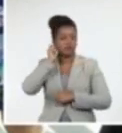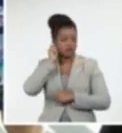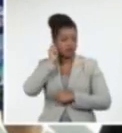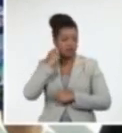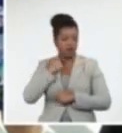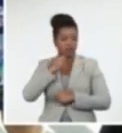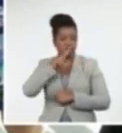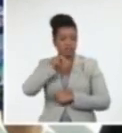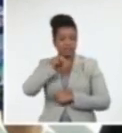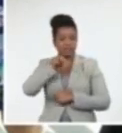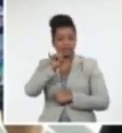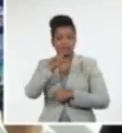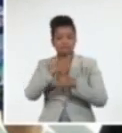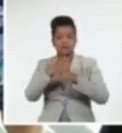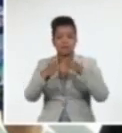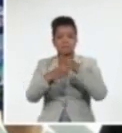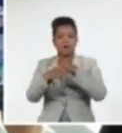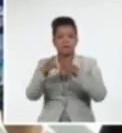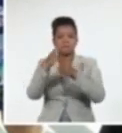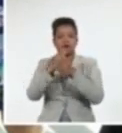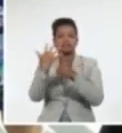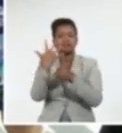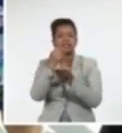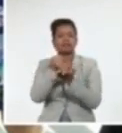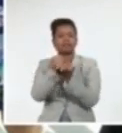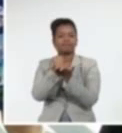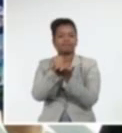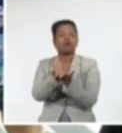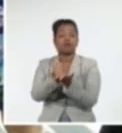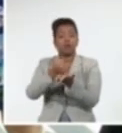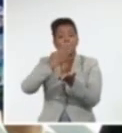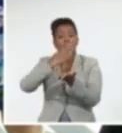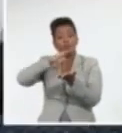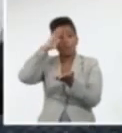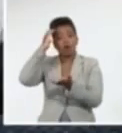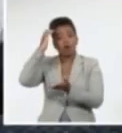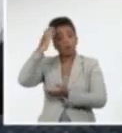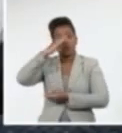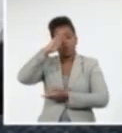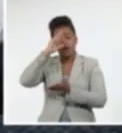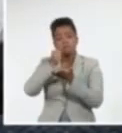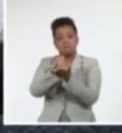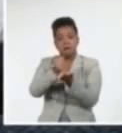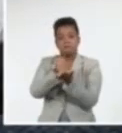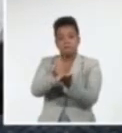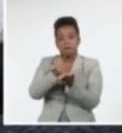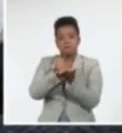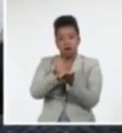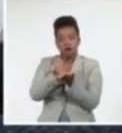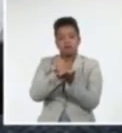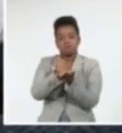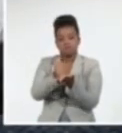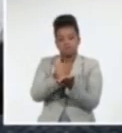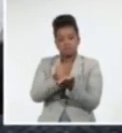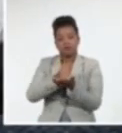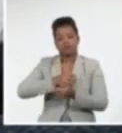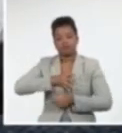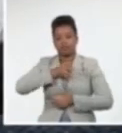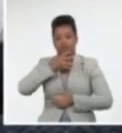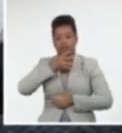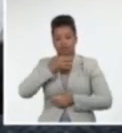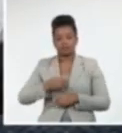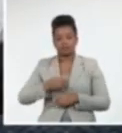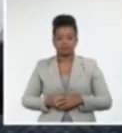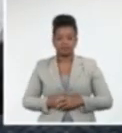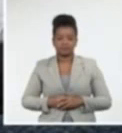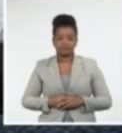cuya construcción el gobierno y el pueblo cubanos contribuyeron grandemente, de manera particular con el apoyo de Fidel.